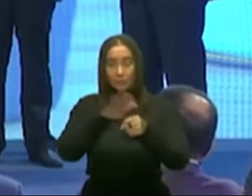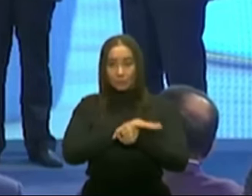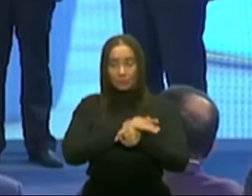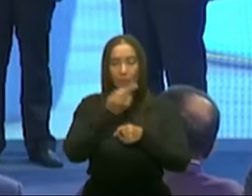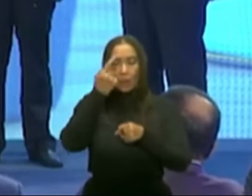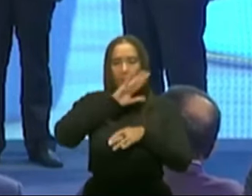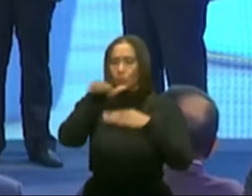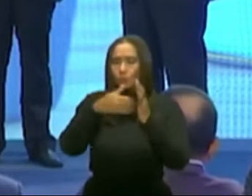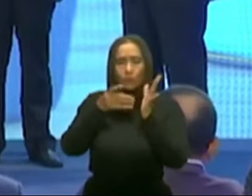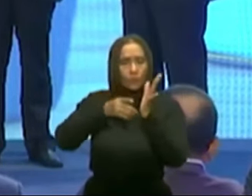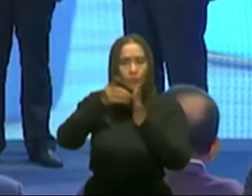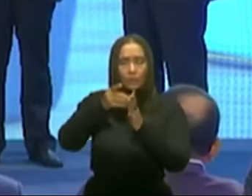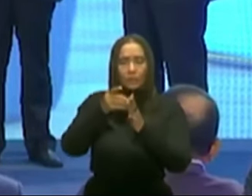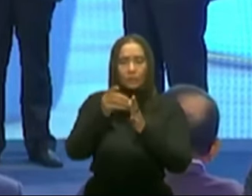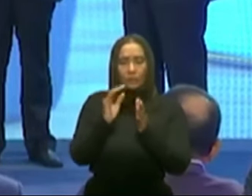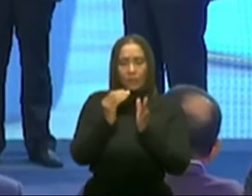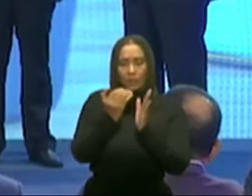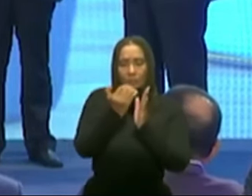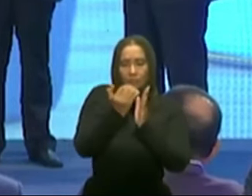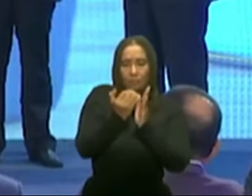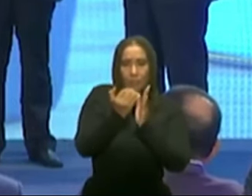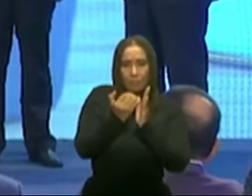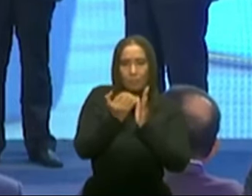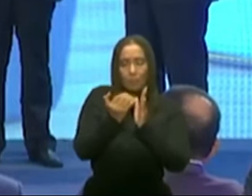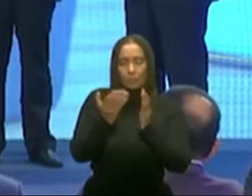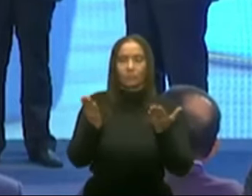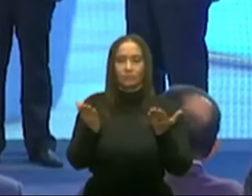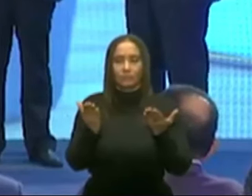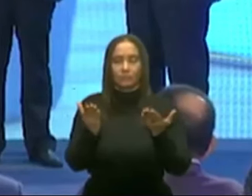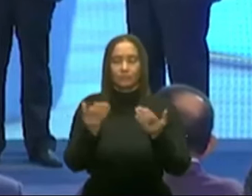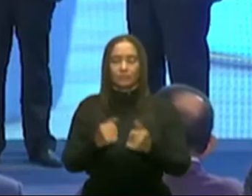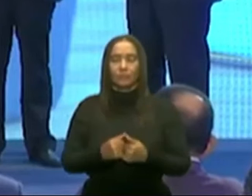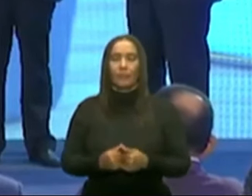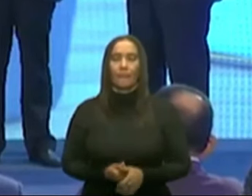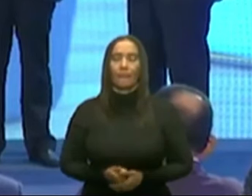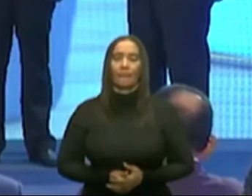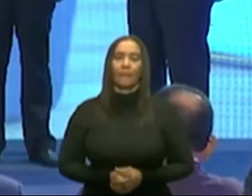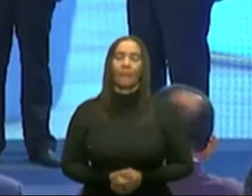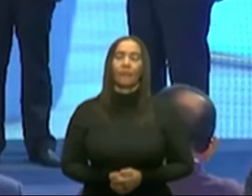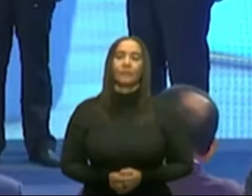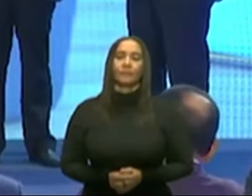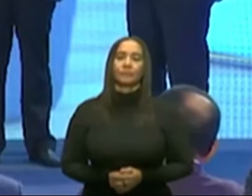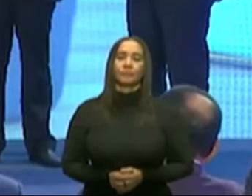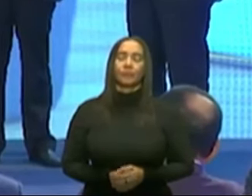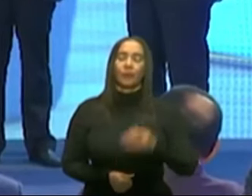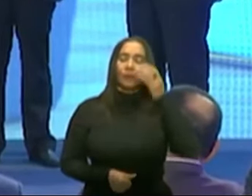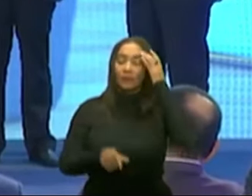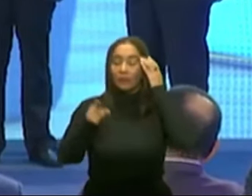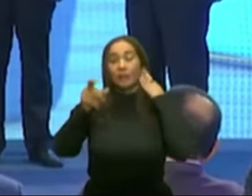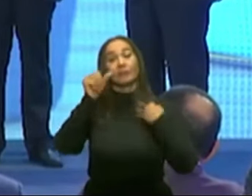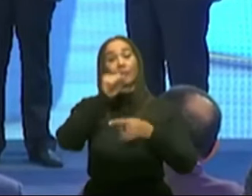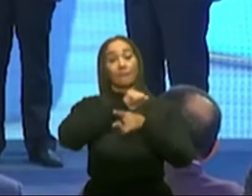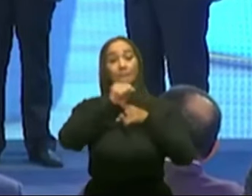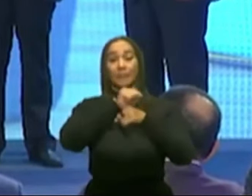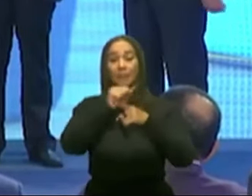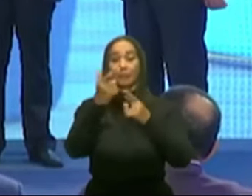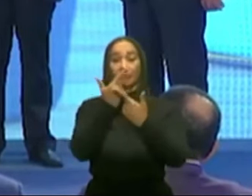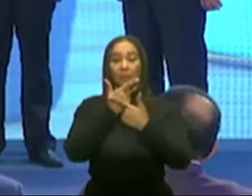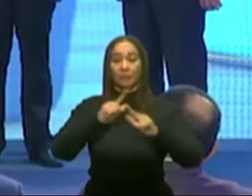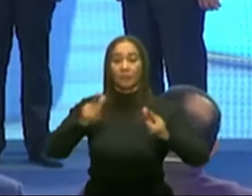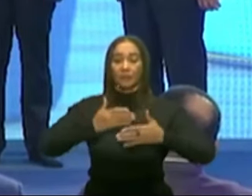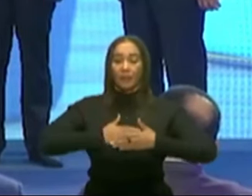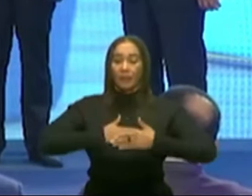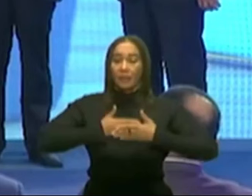Pero todos los derechos se configuran frente a otros derechos. Consecuentemente, ese ejercicio de la libertad de expresión en